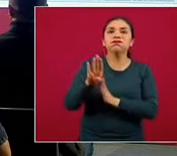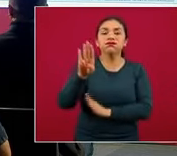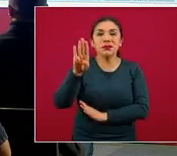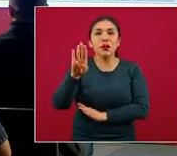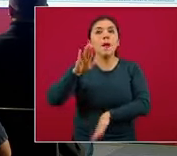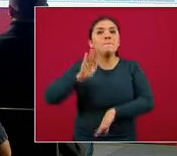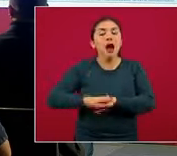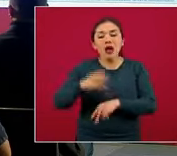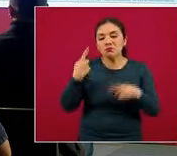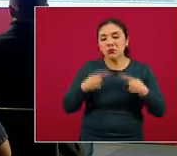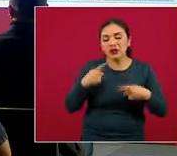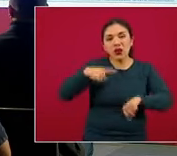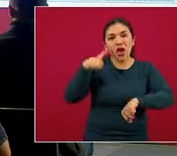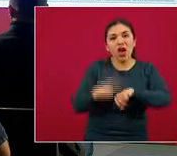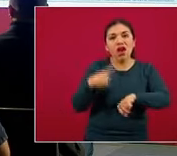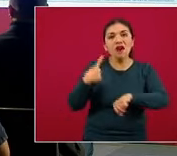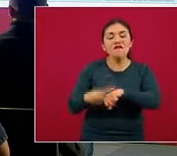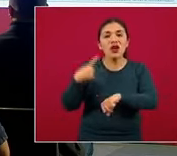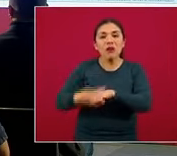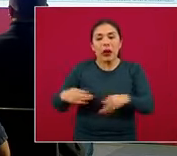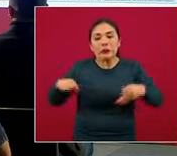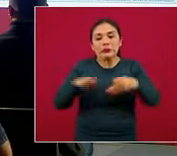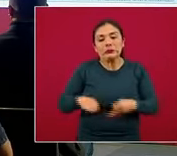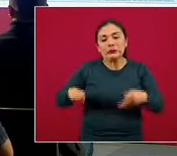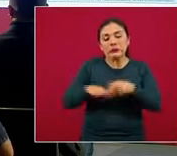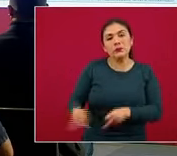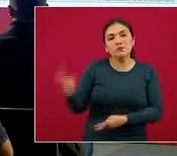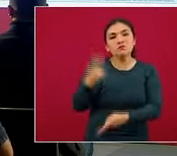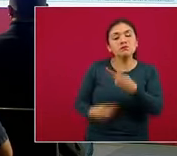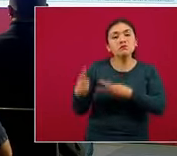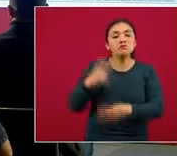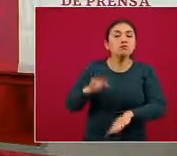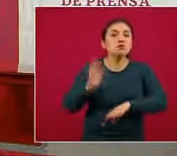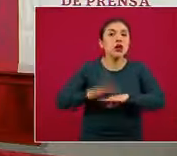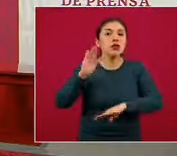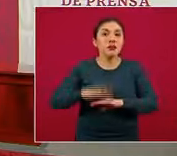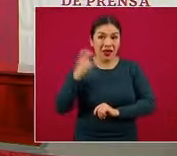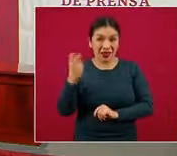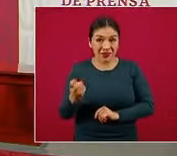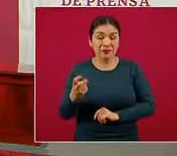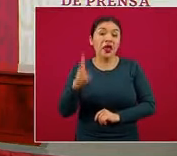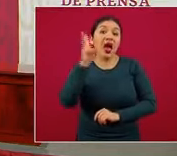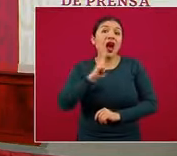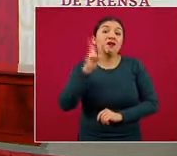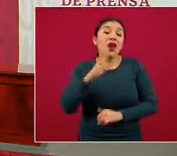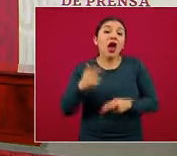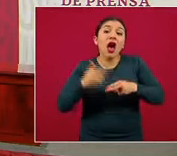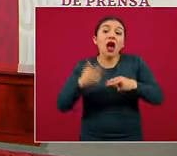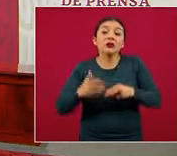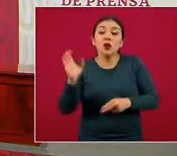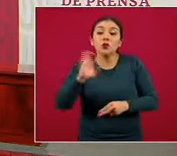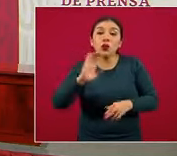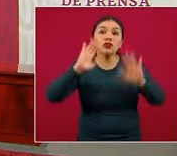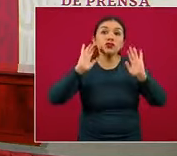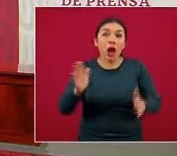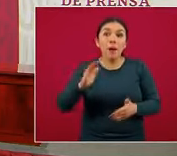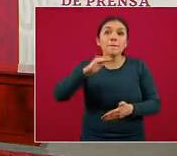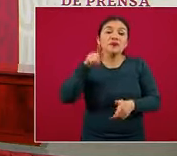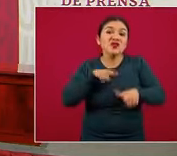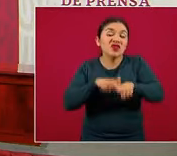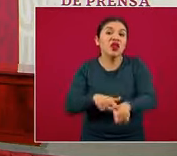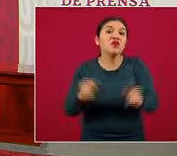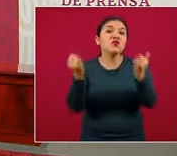de incremento y en donde los casos continúan creciendo. Vamos a ver hasta dónde esto se va a